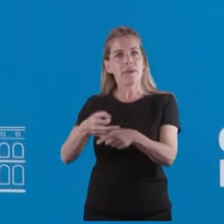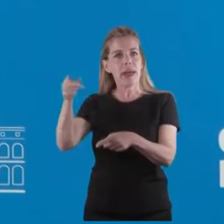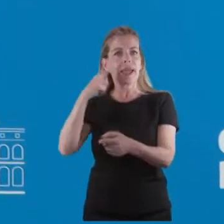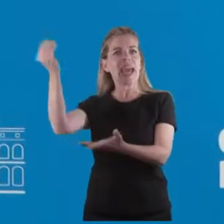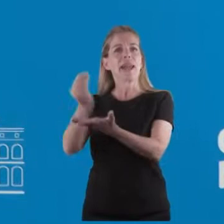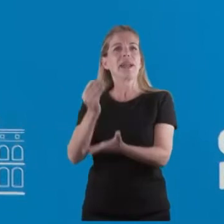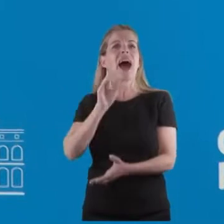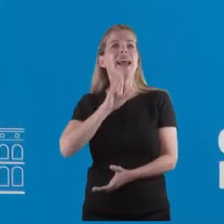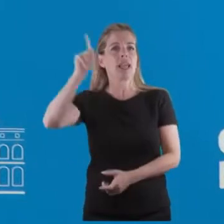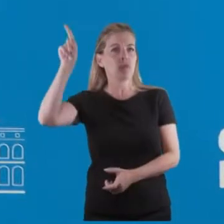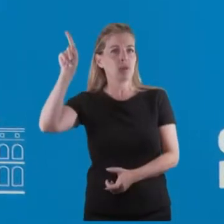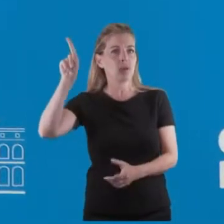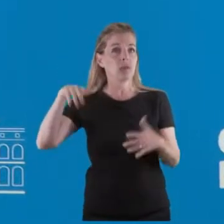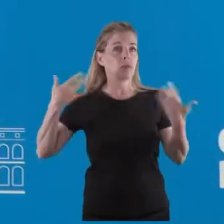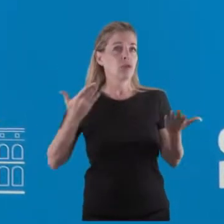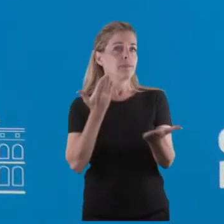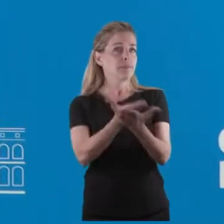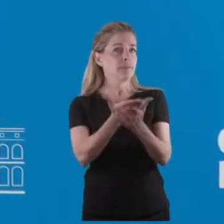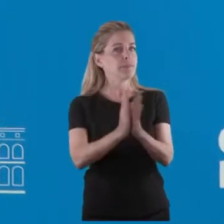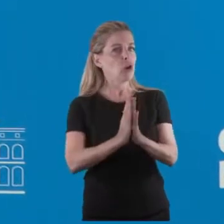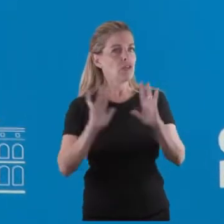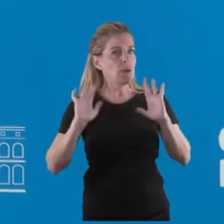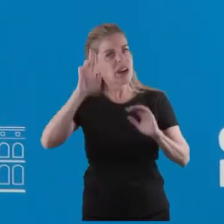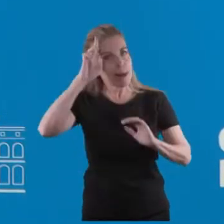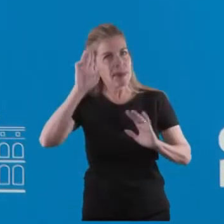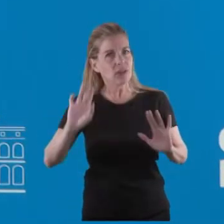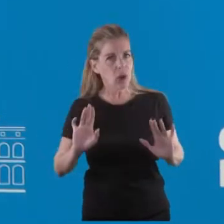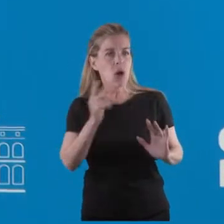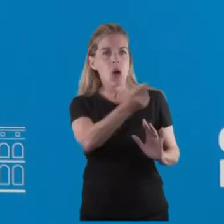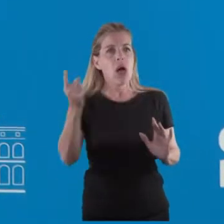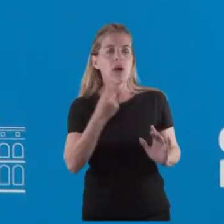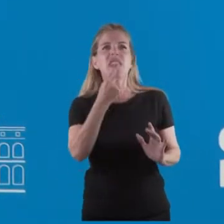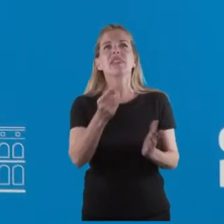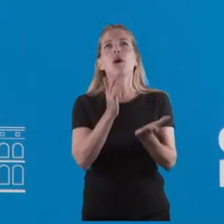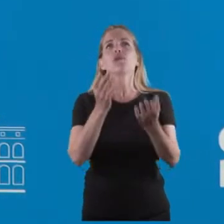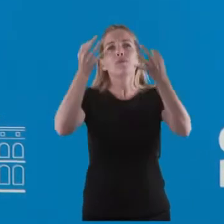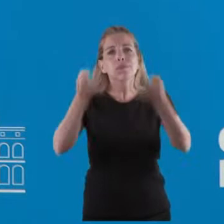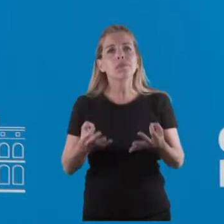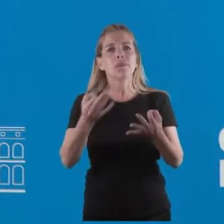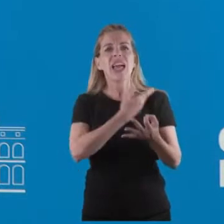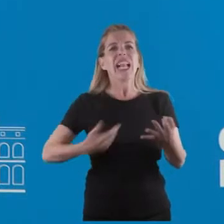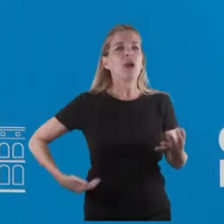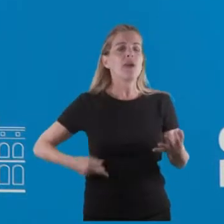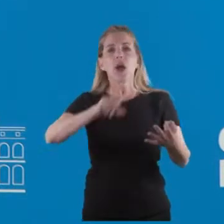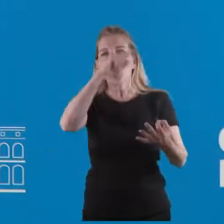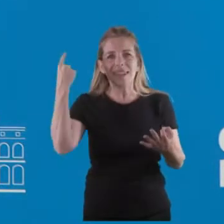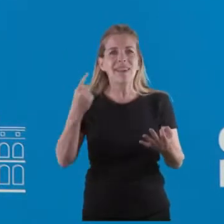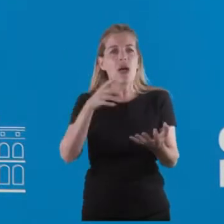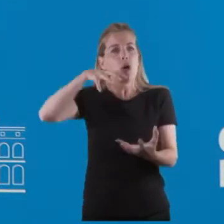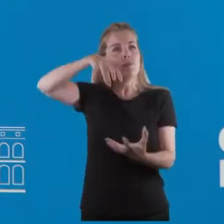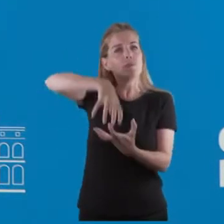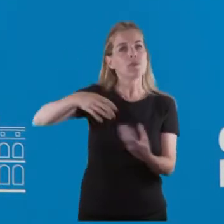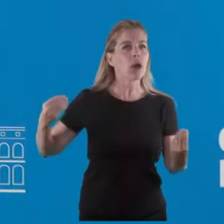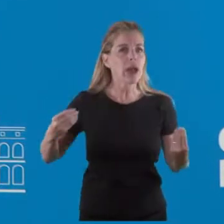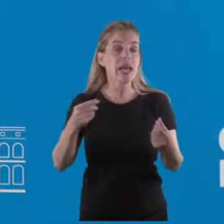estado diciendo esto entonces pedimos un poco más de rigurosidad cuando decimos el departamento de estado el departamento de estado digo si tiene que hablar la